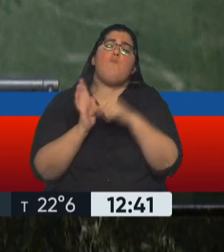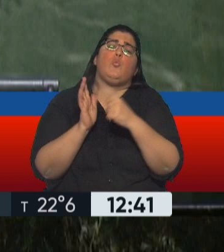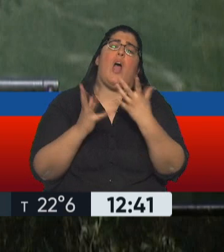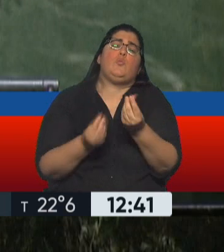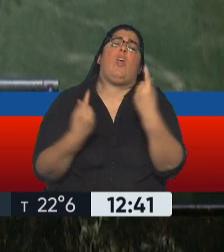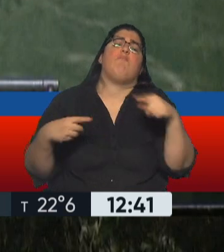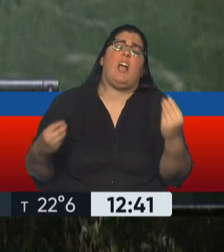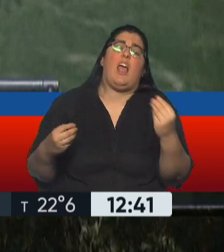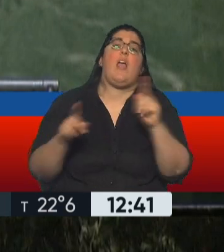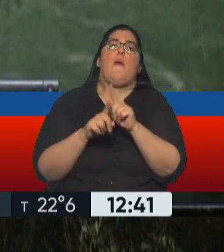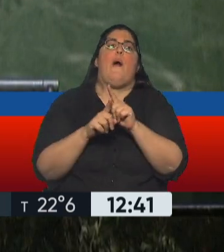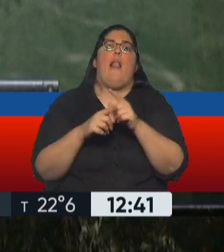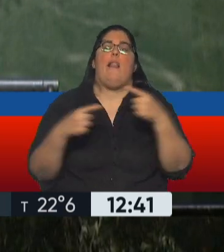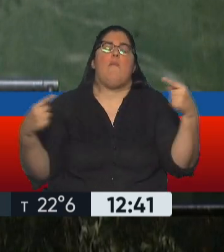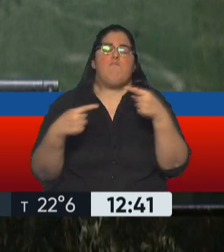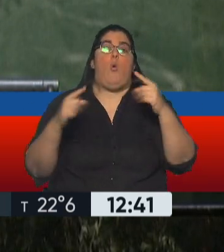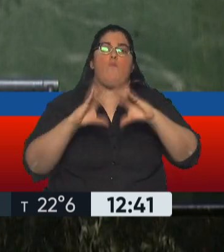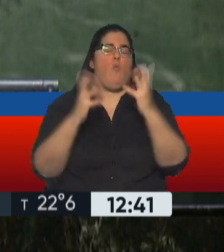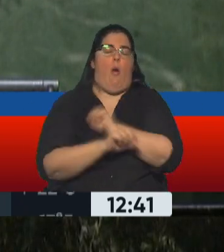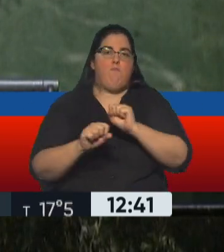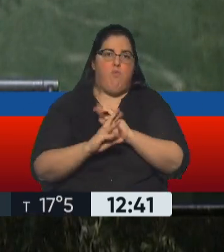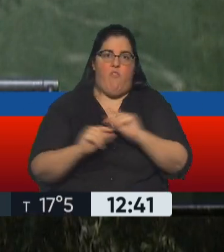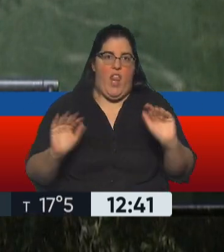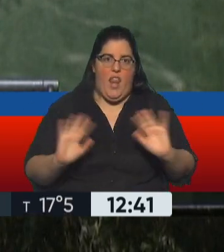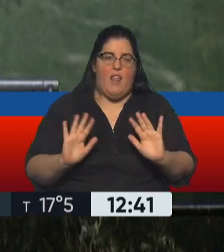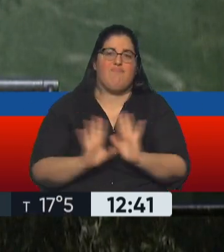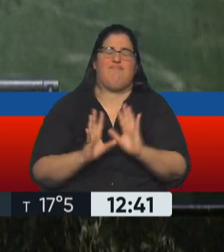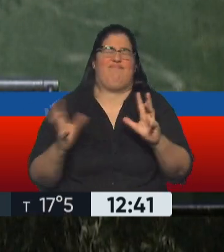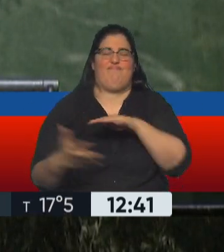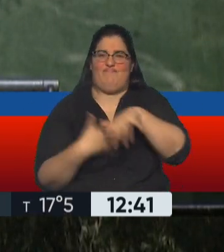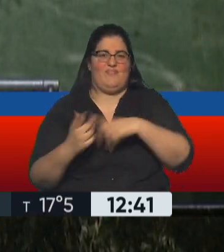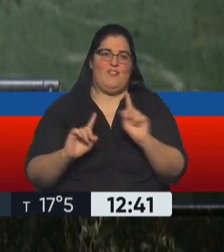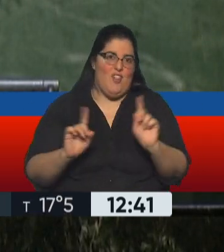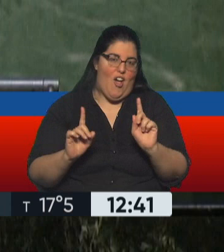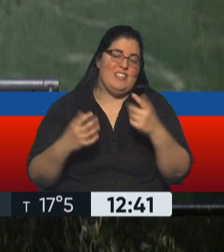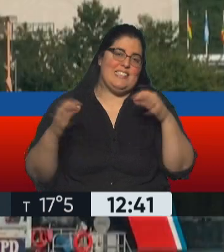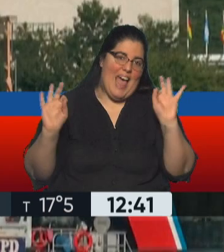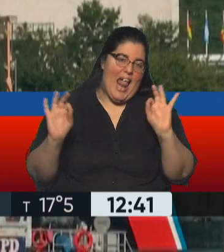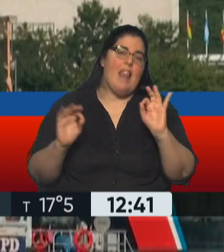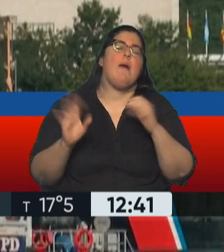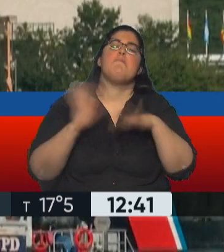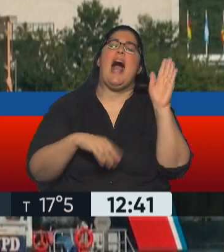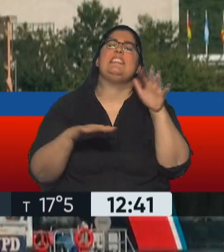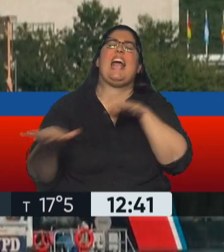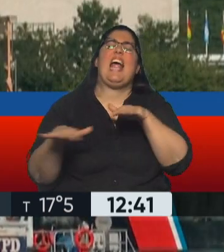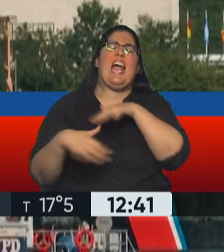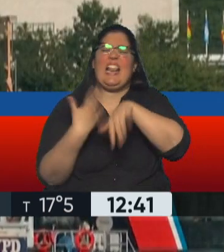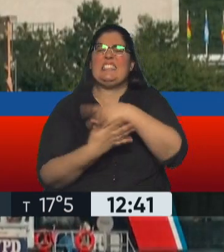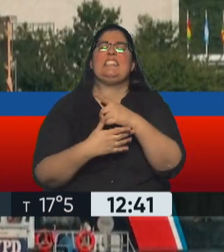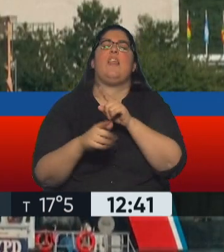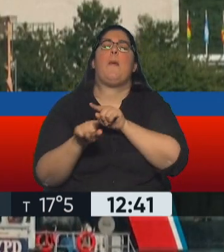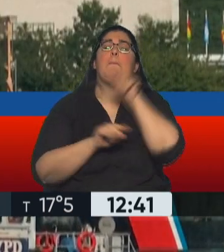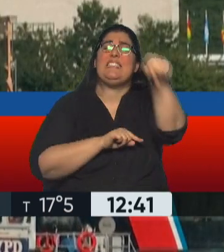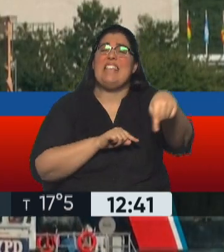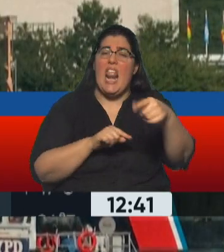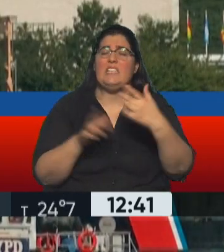Soviética armado que terminara con el mundo. En eso el escenario de las Naciones Unidas, sobre todo durante la crisis de los misiles, fue muy importante. Fue un lugar donde por lo menos se